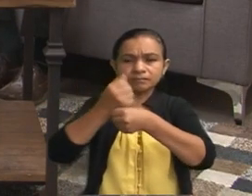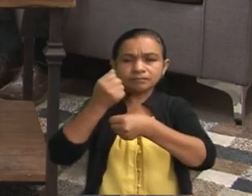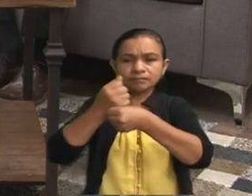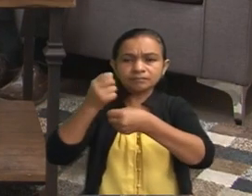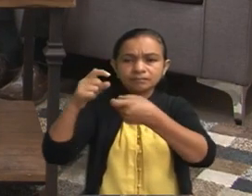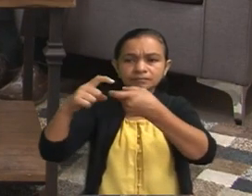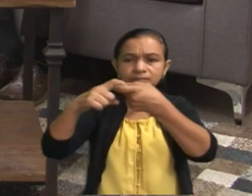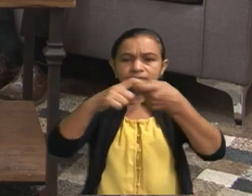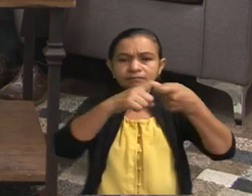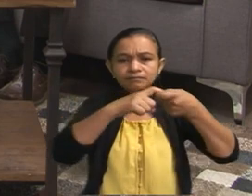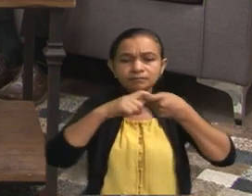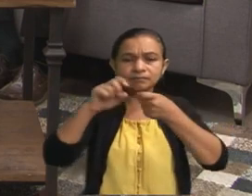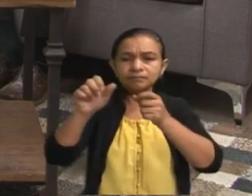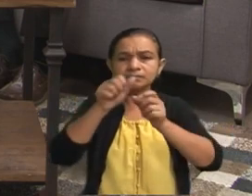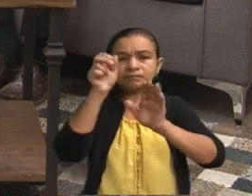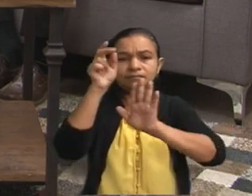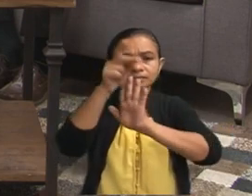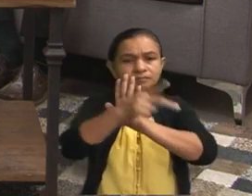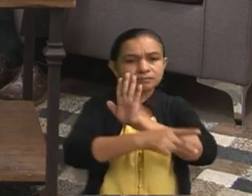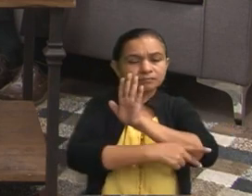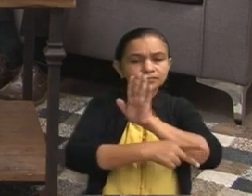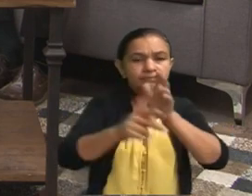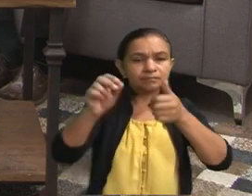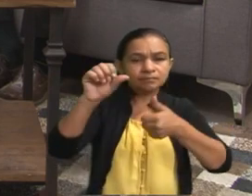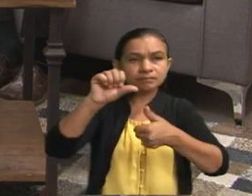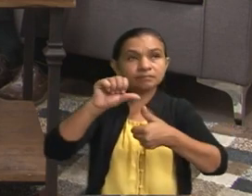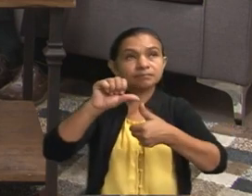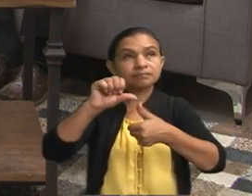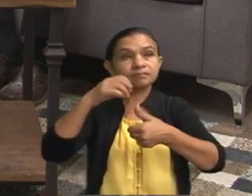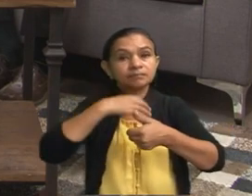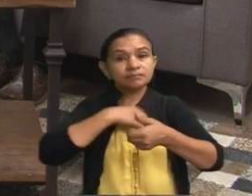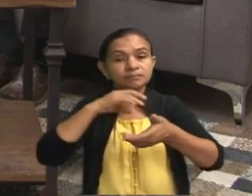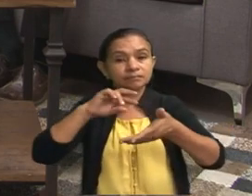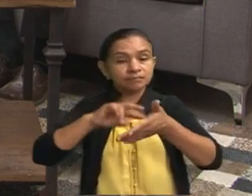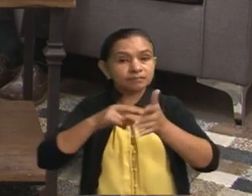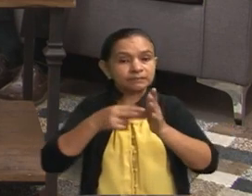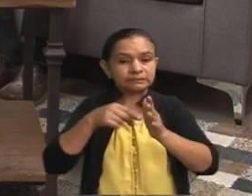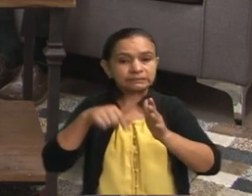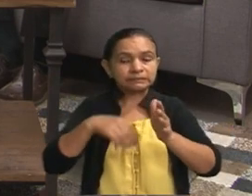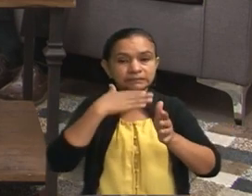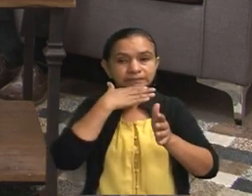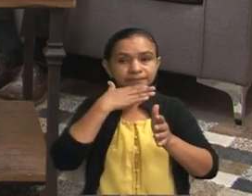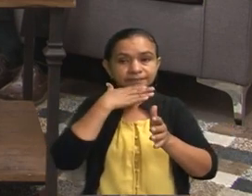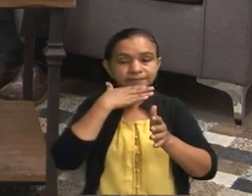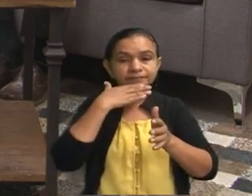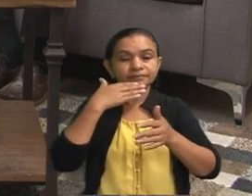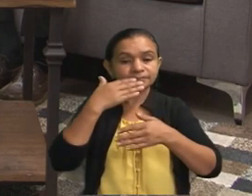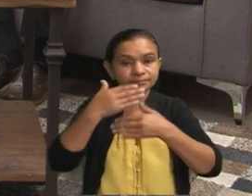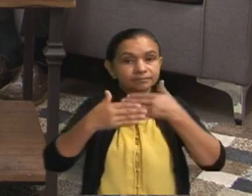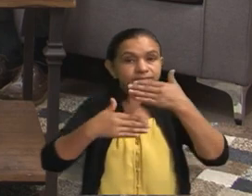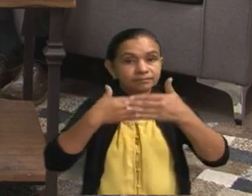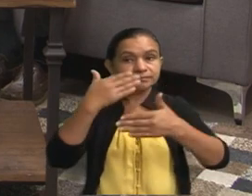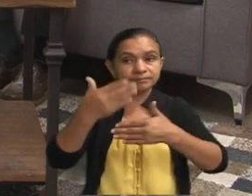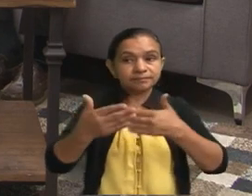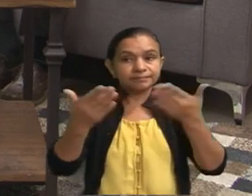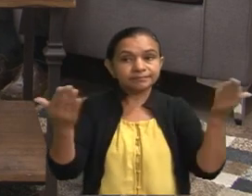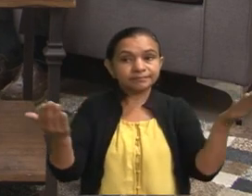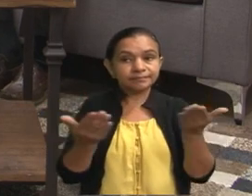articulación con los demás países centroamericanos, porque si a lo interno implica una complejidad que vaya, se ha venido haciendo ya